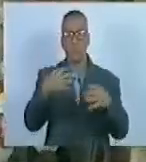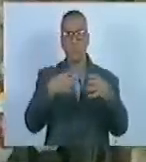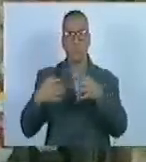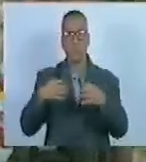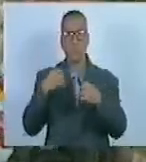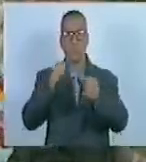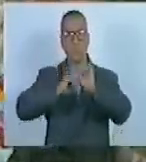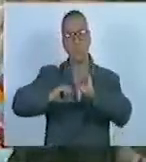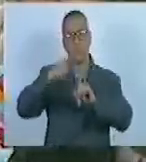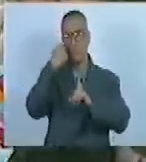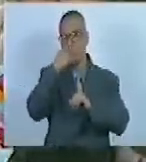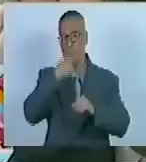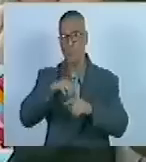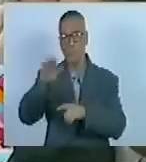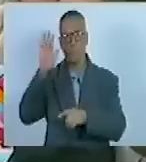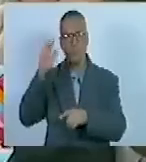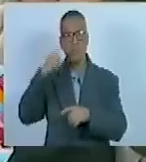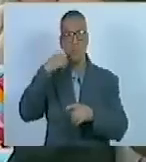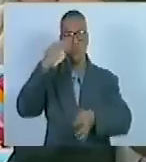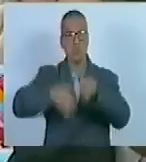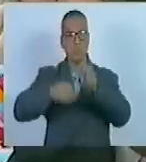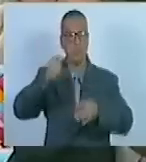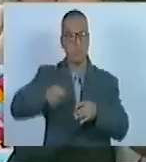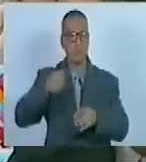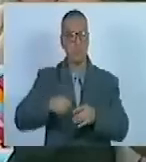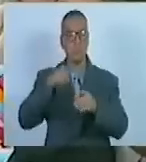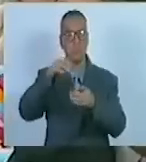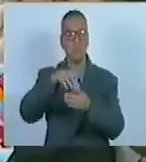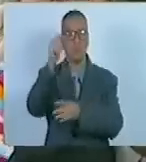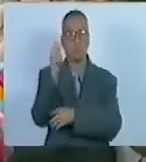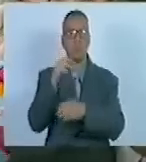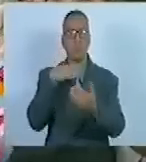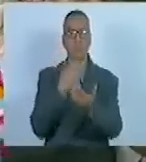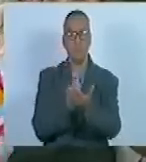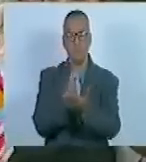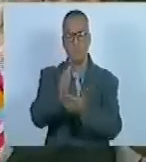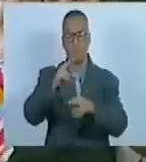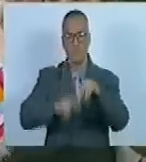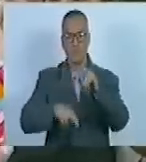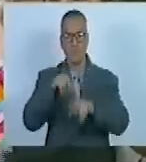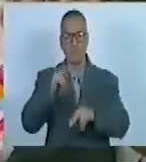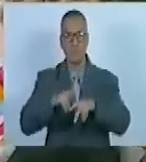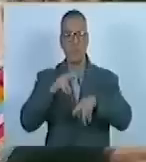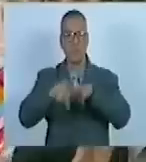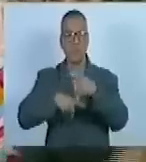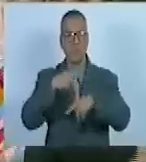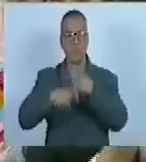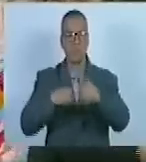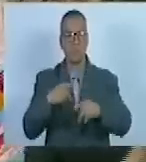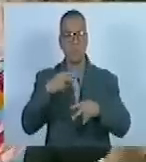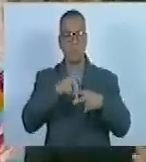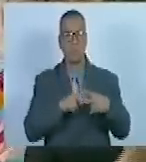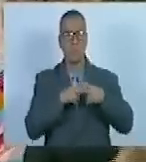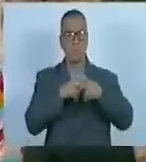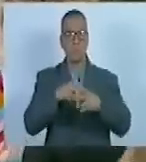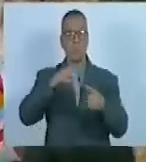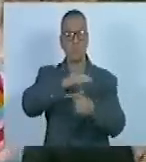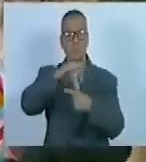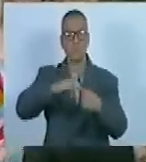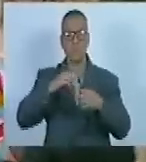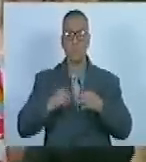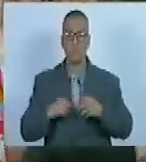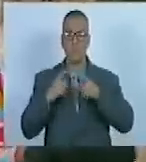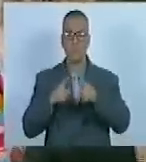contra las drogas, y estamos comprometidos de manera jurídica, parlamentaria, a seguir contribuyendo al desarrollo de los valores y de la cultura